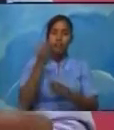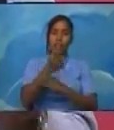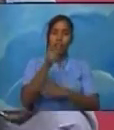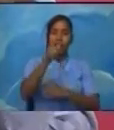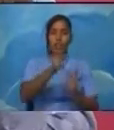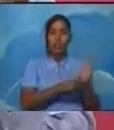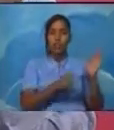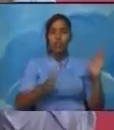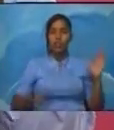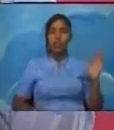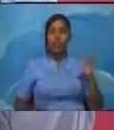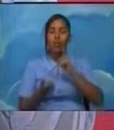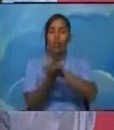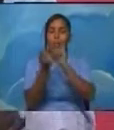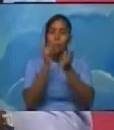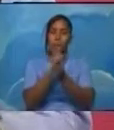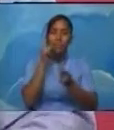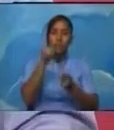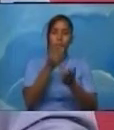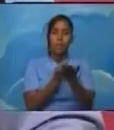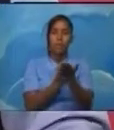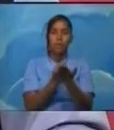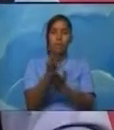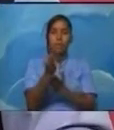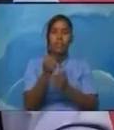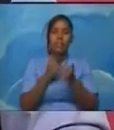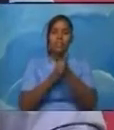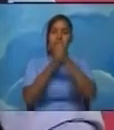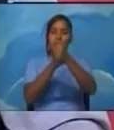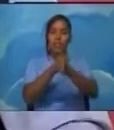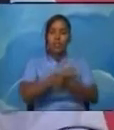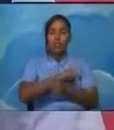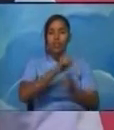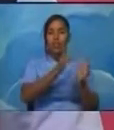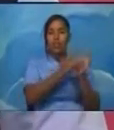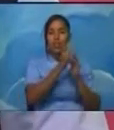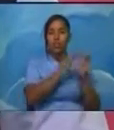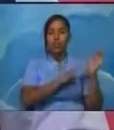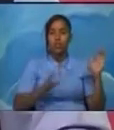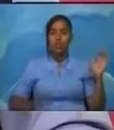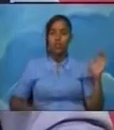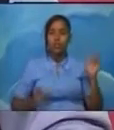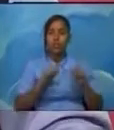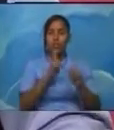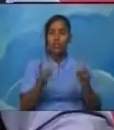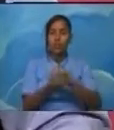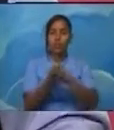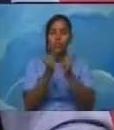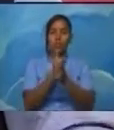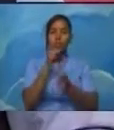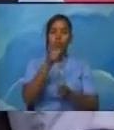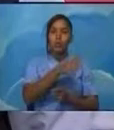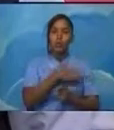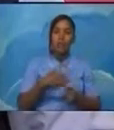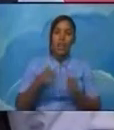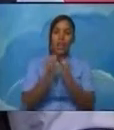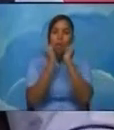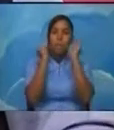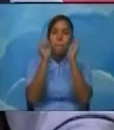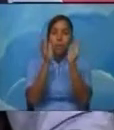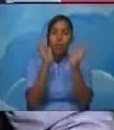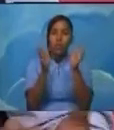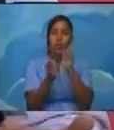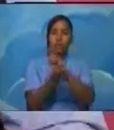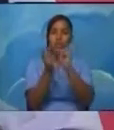Entréguese usted al Señor. Conviértase usted en un fiel seguidor de Jesucristo y verá que ese mormón se va a convertir. ¿Usted quiere que un brujo se convierta